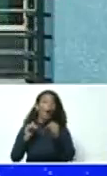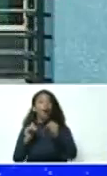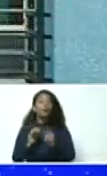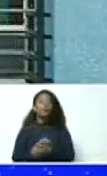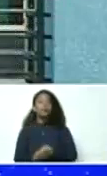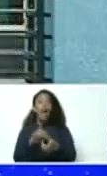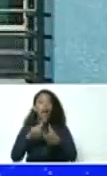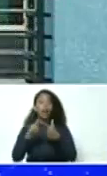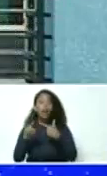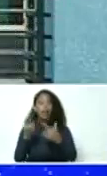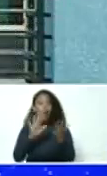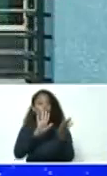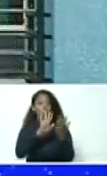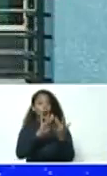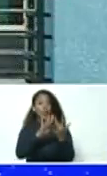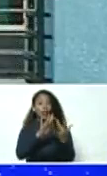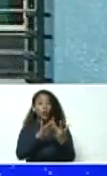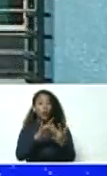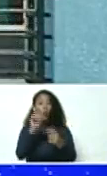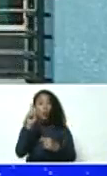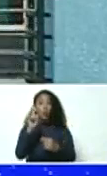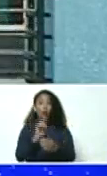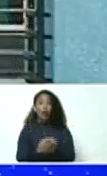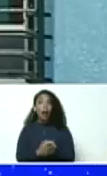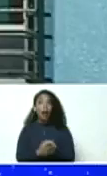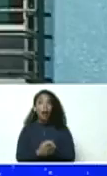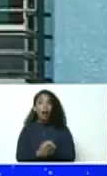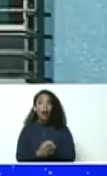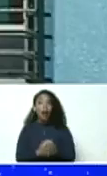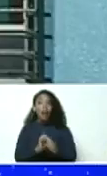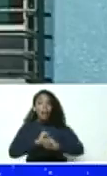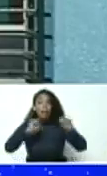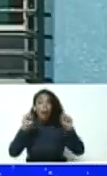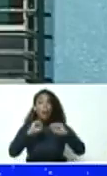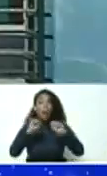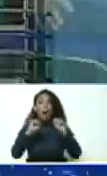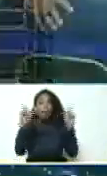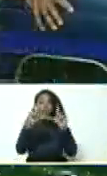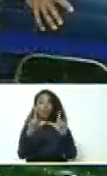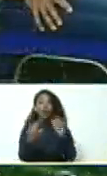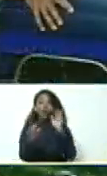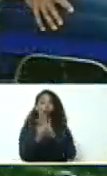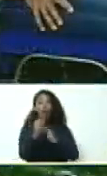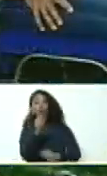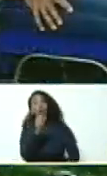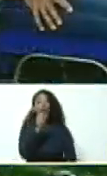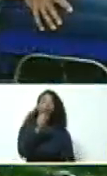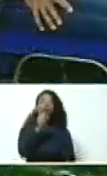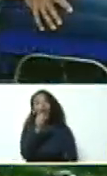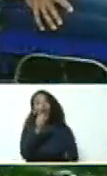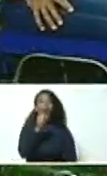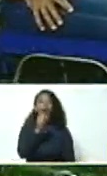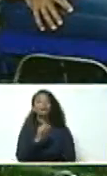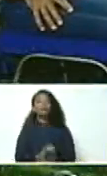Entonces eso lo conectas a una corneta y al televisor y vas cantando. ¿Ah?